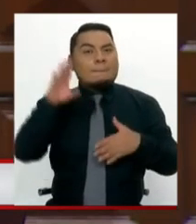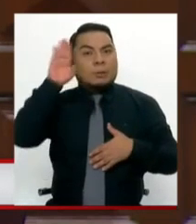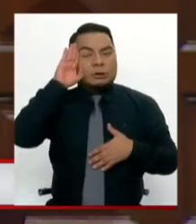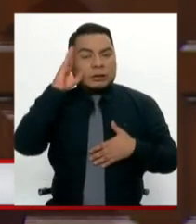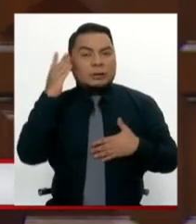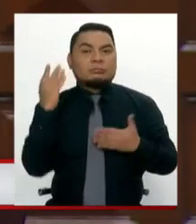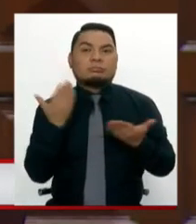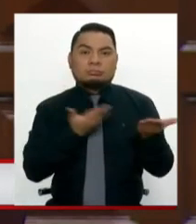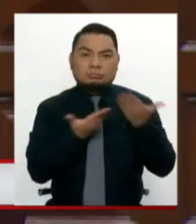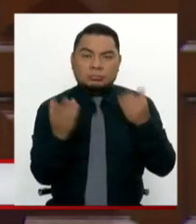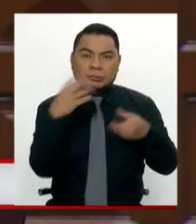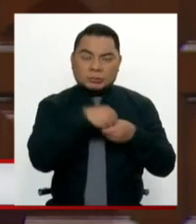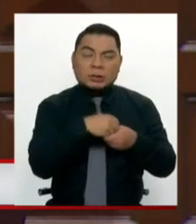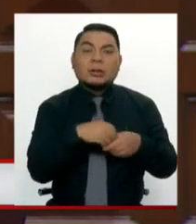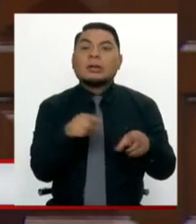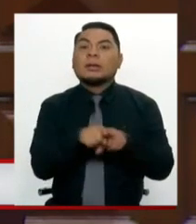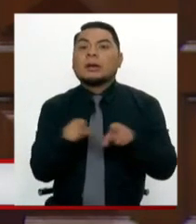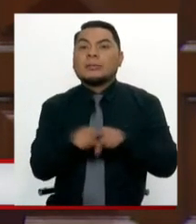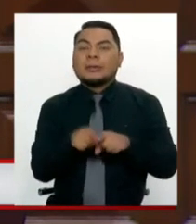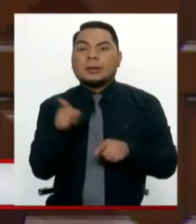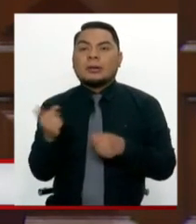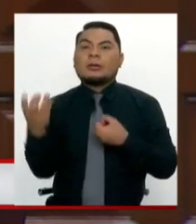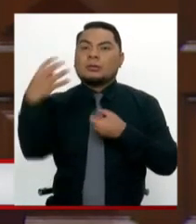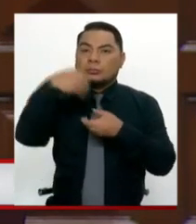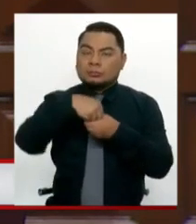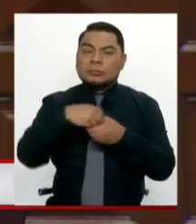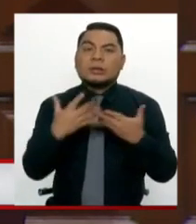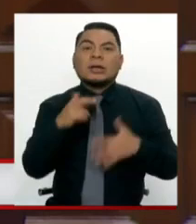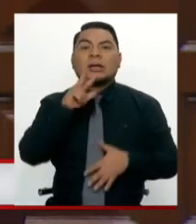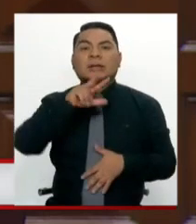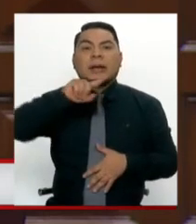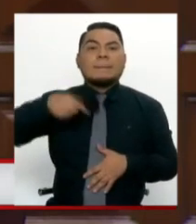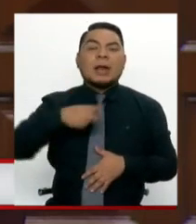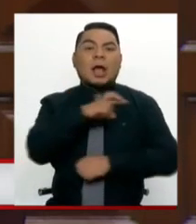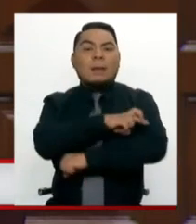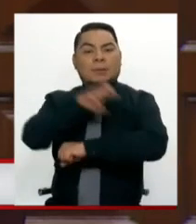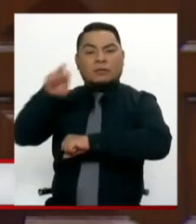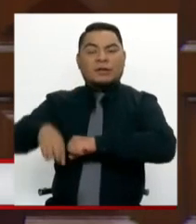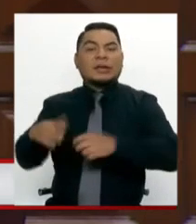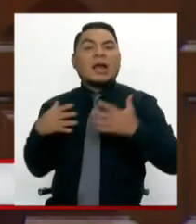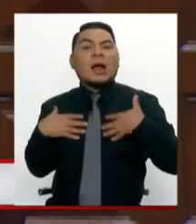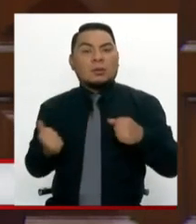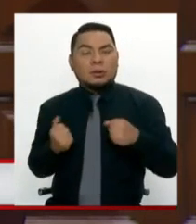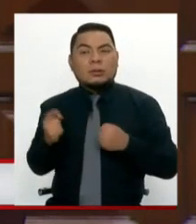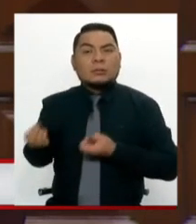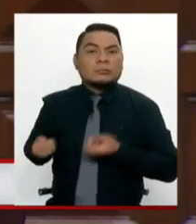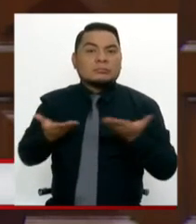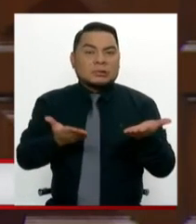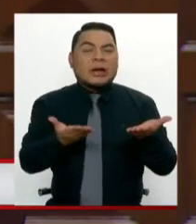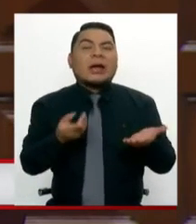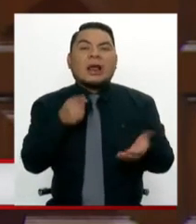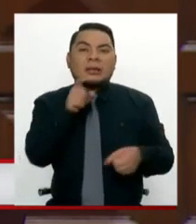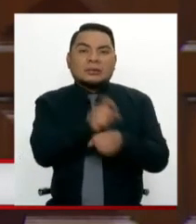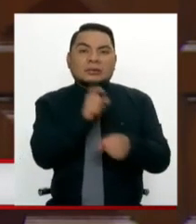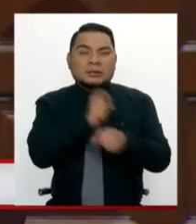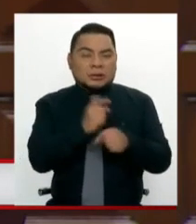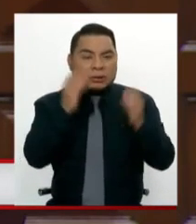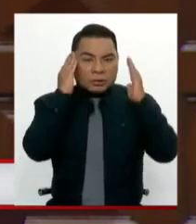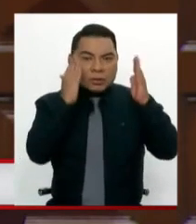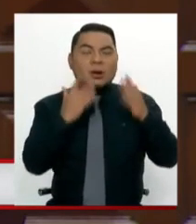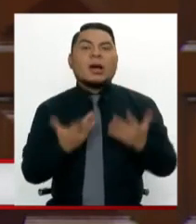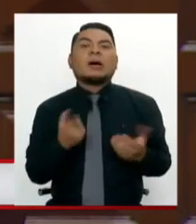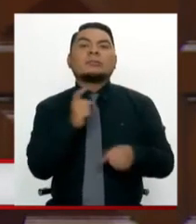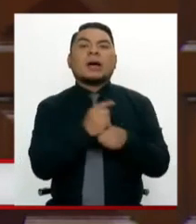policial. Asimismo, se incorporará 3.000 profesionales de la salud para brindar las atenciones de sanidad